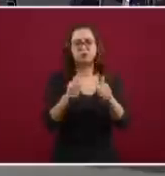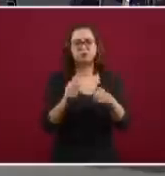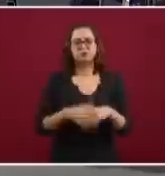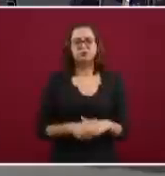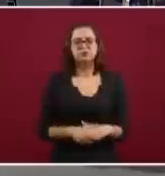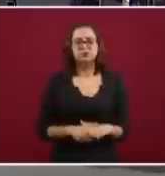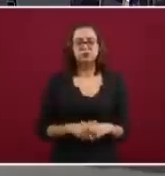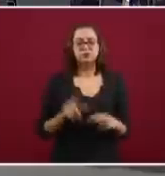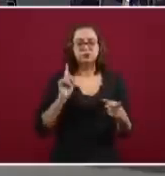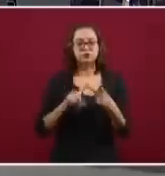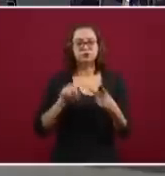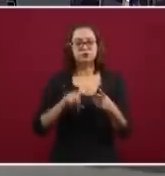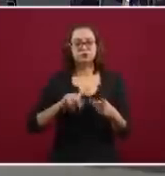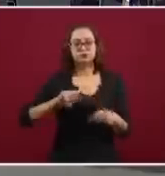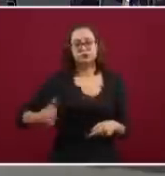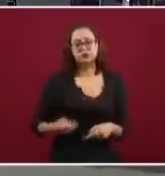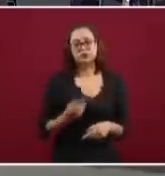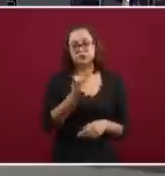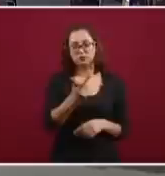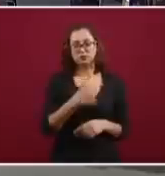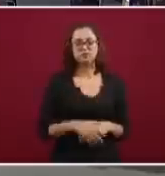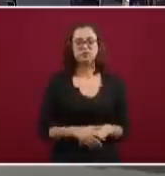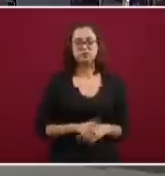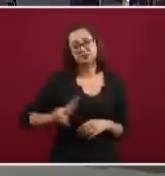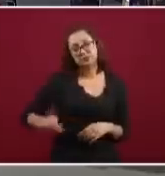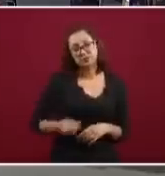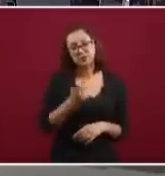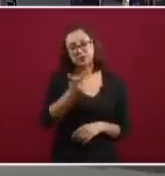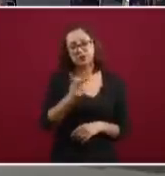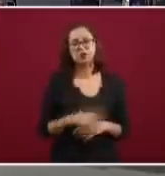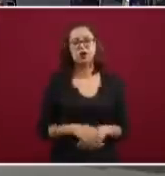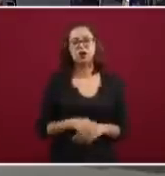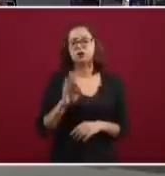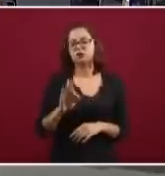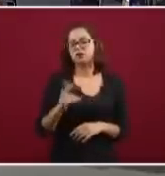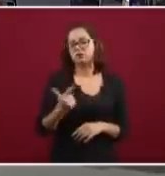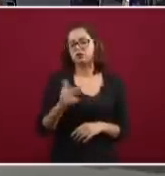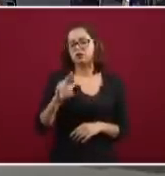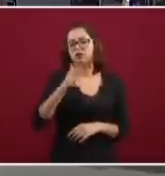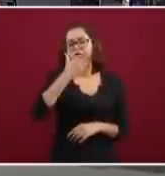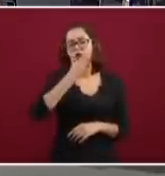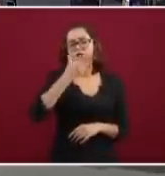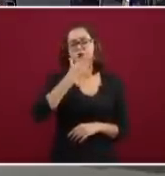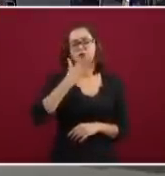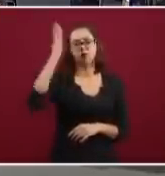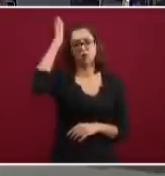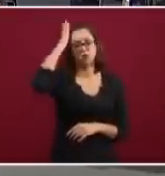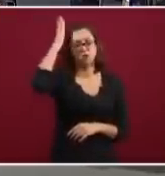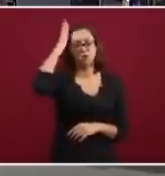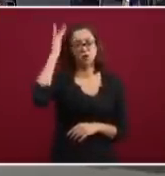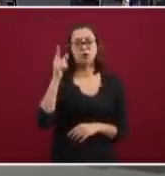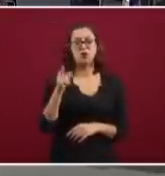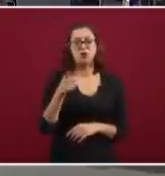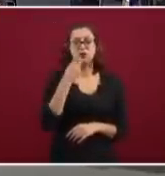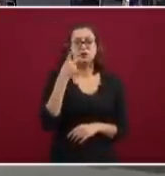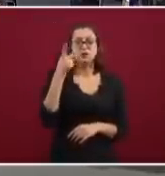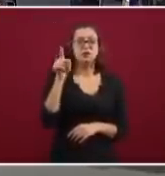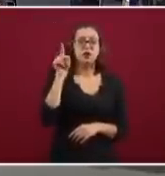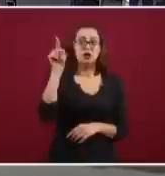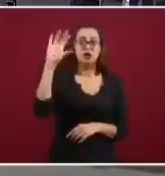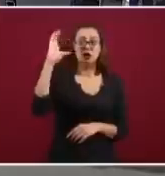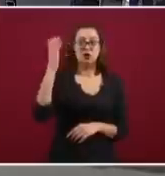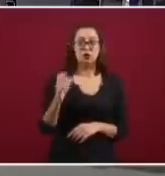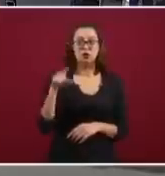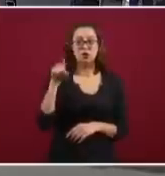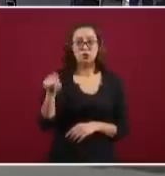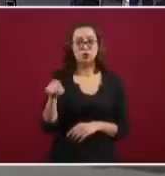la segunda pregunta, señor presidente, preguntarle, el fiscal general de la República, Gertz Manero, habló de que el caso Culiacán no iba a